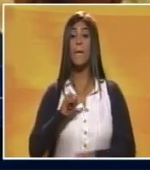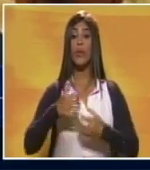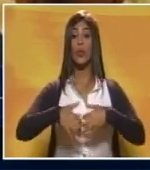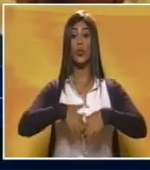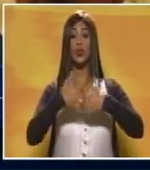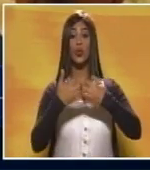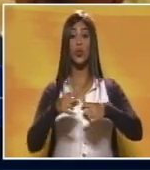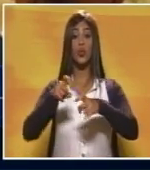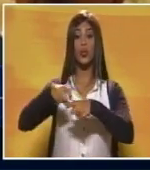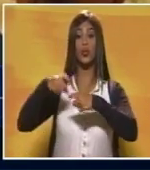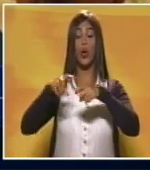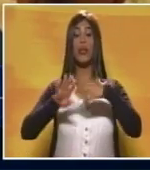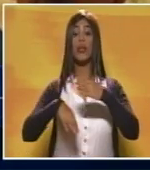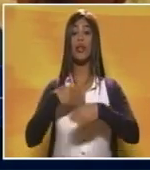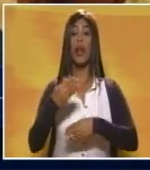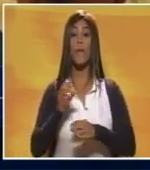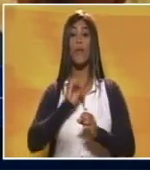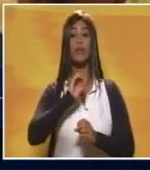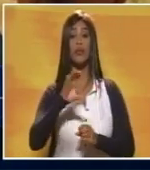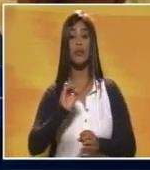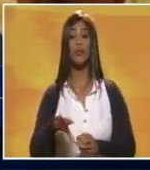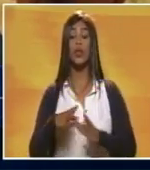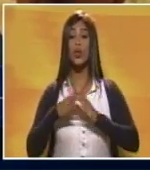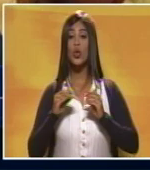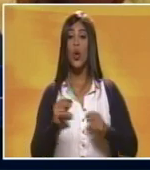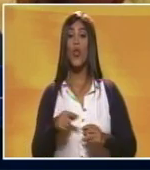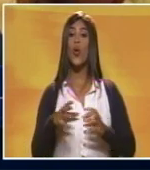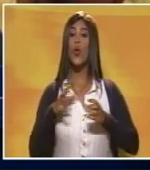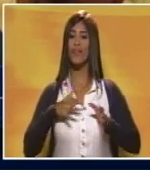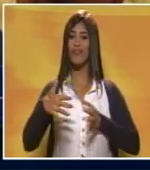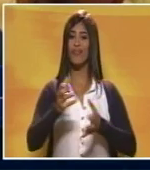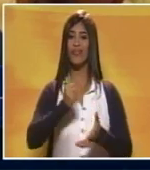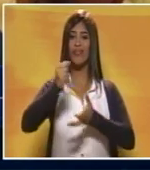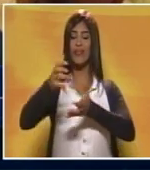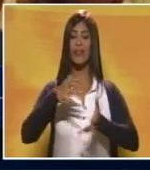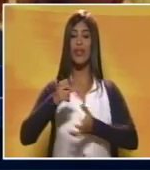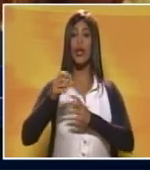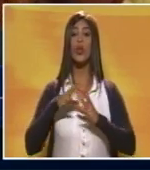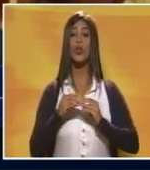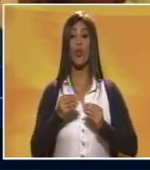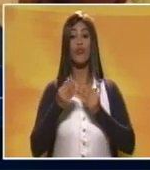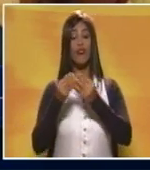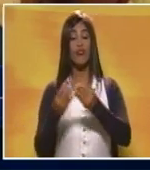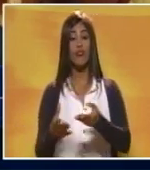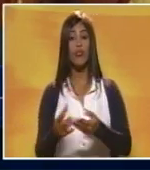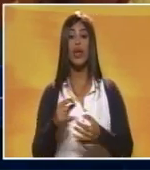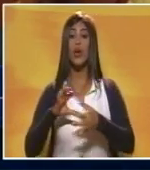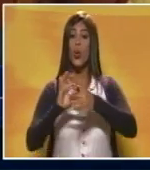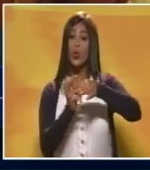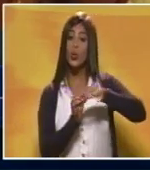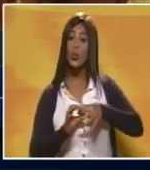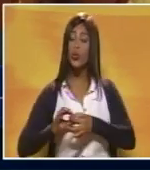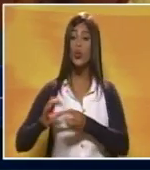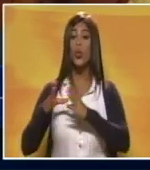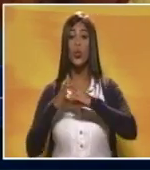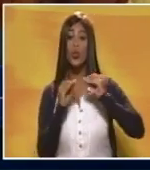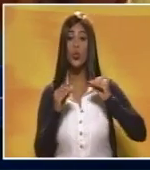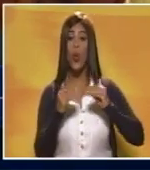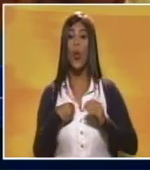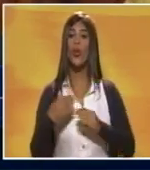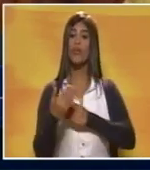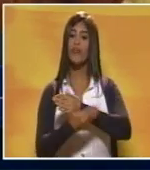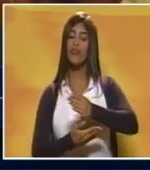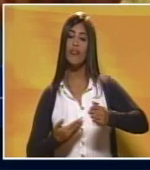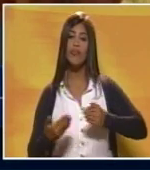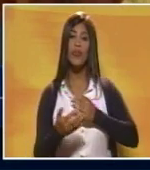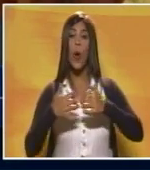luego, a la distribución a través de los comités locales de abastecimiento y producción. Es decir, el encadenamiento entre lo que tiene que